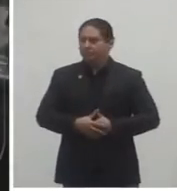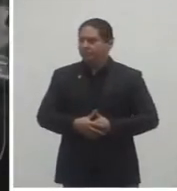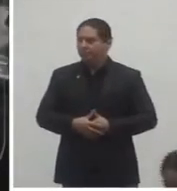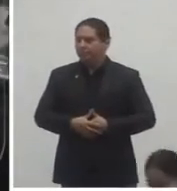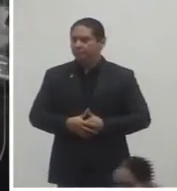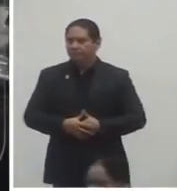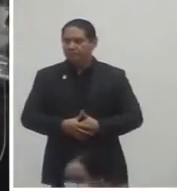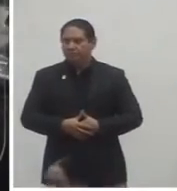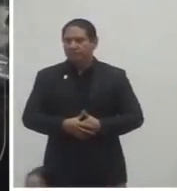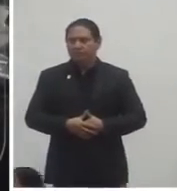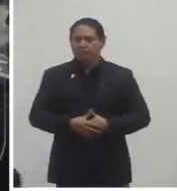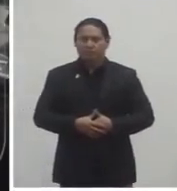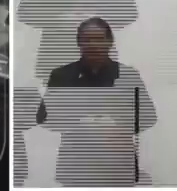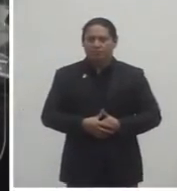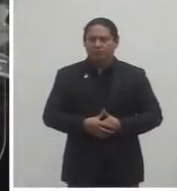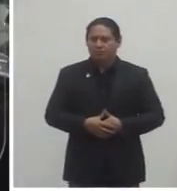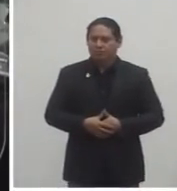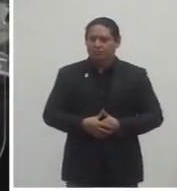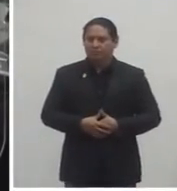Gracias.